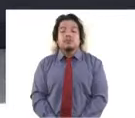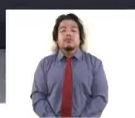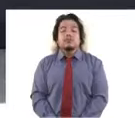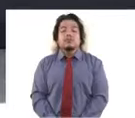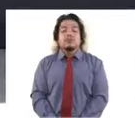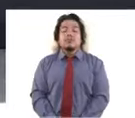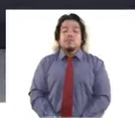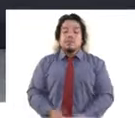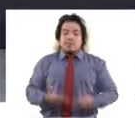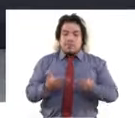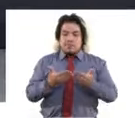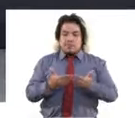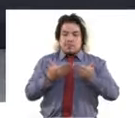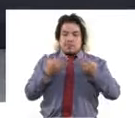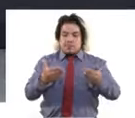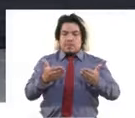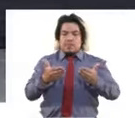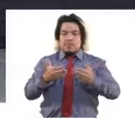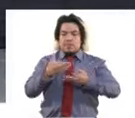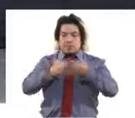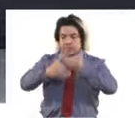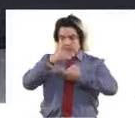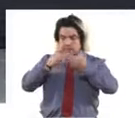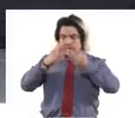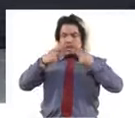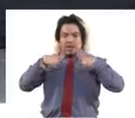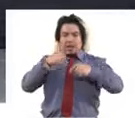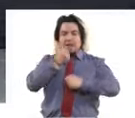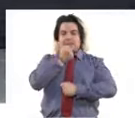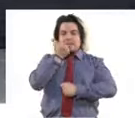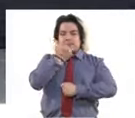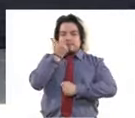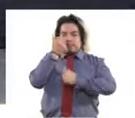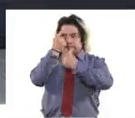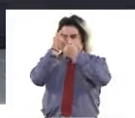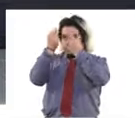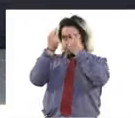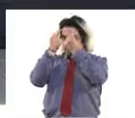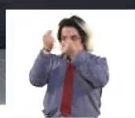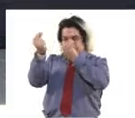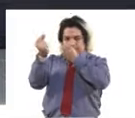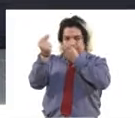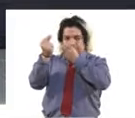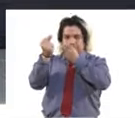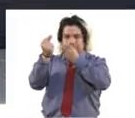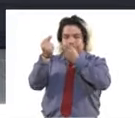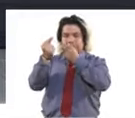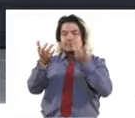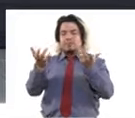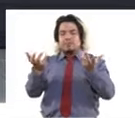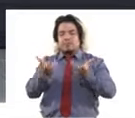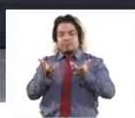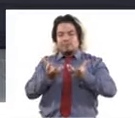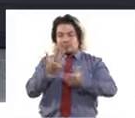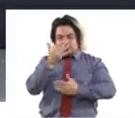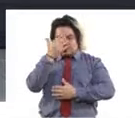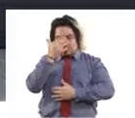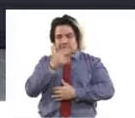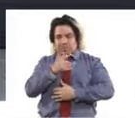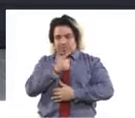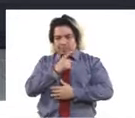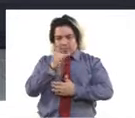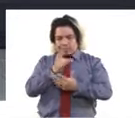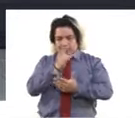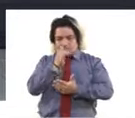A continuación, el personal graduado ejecutará para todas y todos ustedes el exhorto y